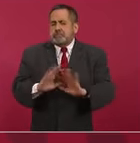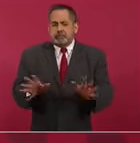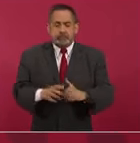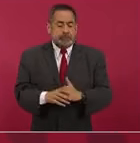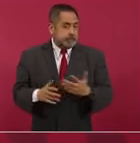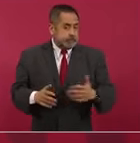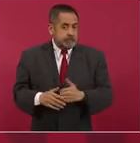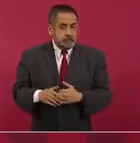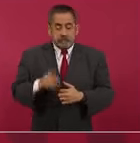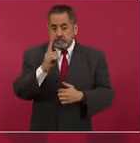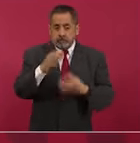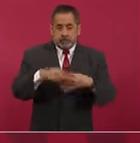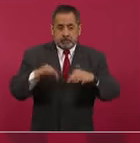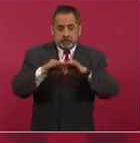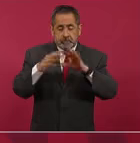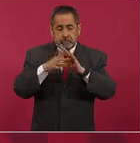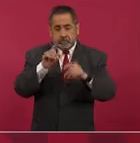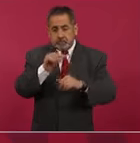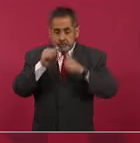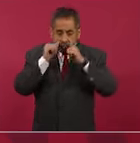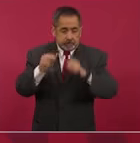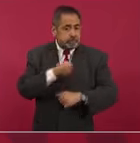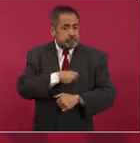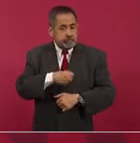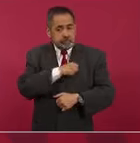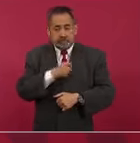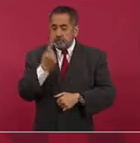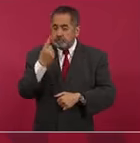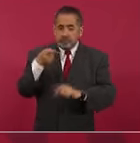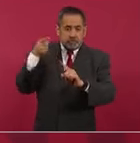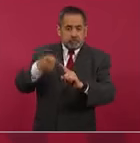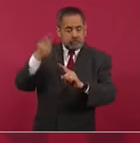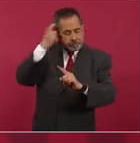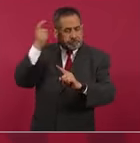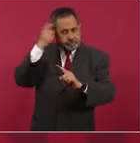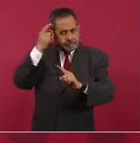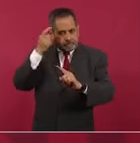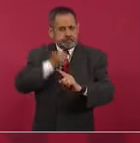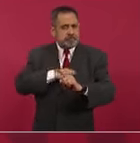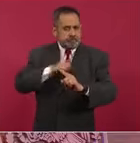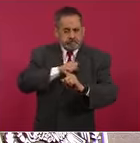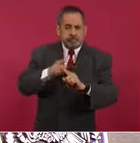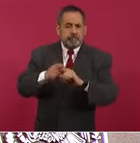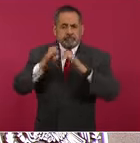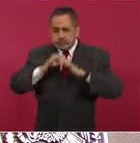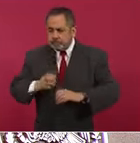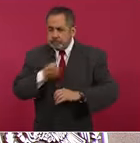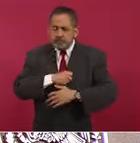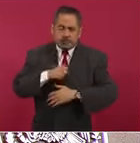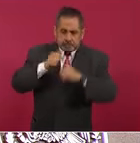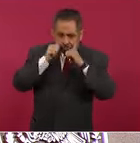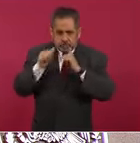la cuestión de atender la salud, no solamente mental, sino también física, y viene también la cuestión del rezago, por